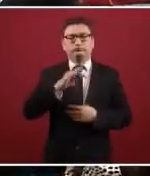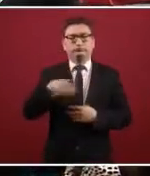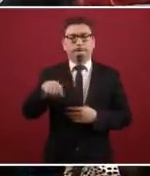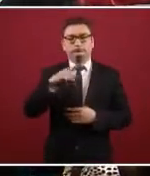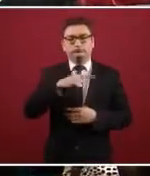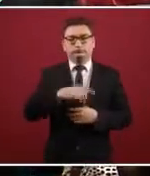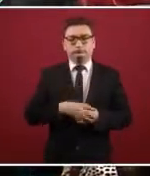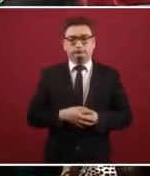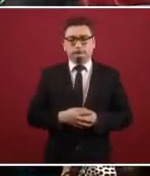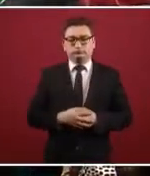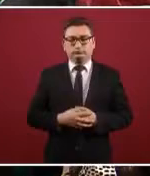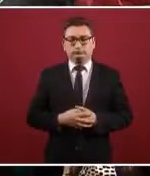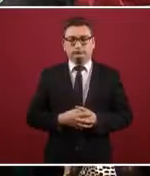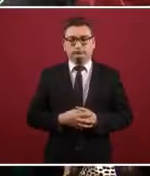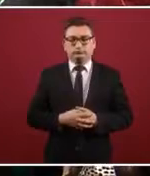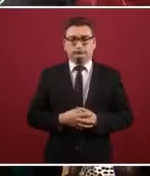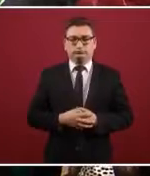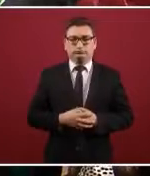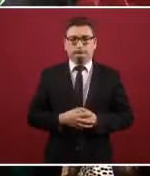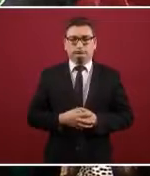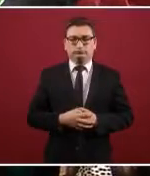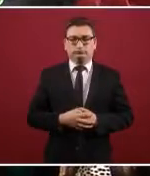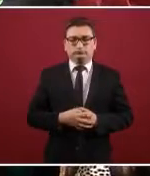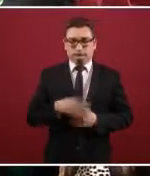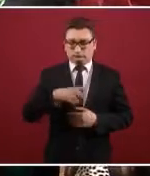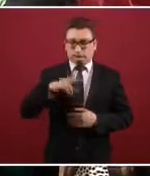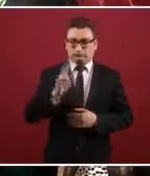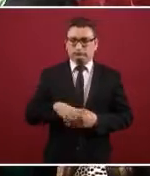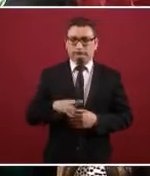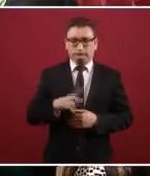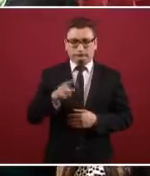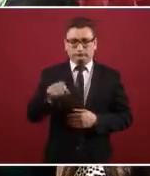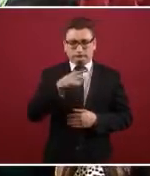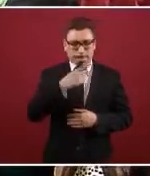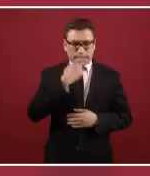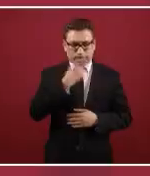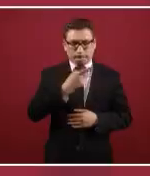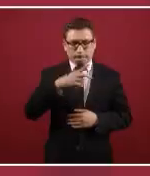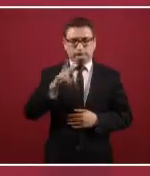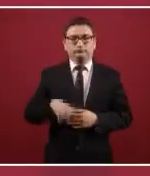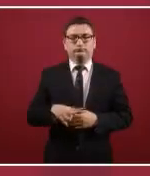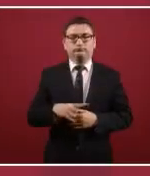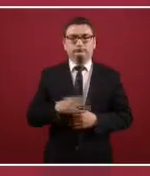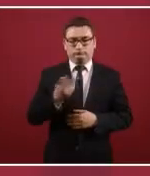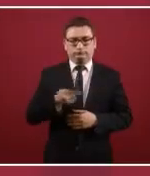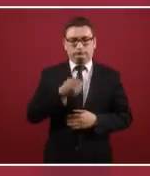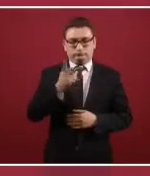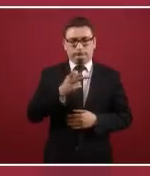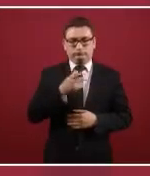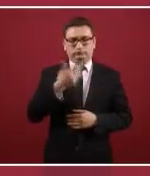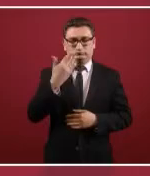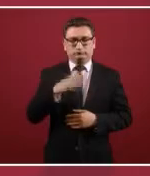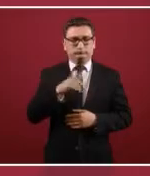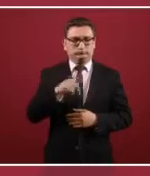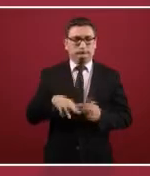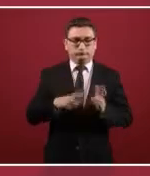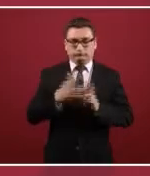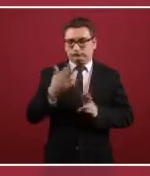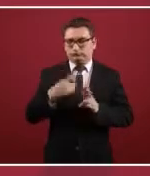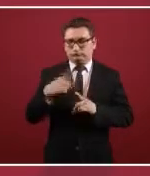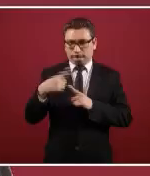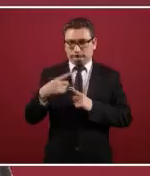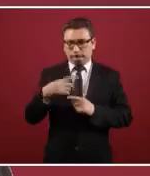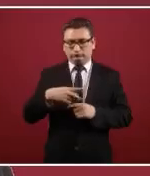en honor a la verdad que es revolucionaria, la mentira es reaccionaria,